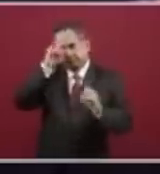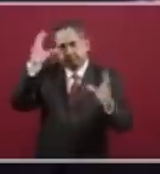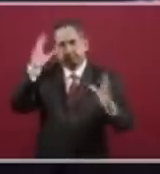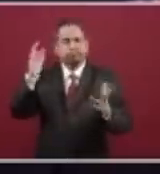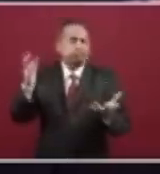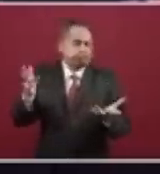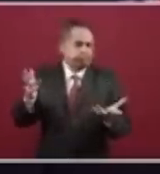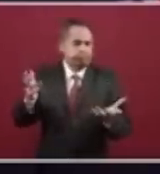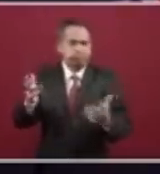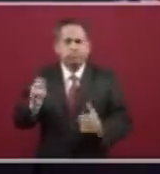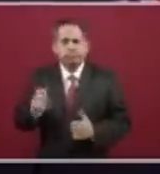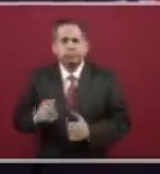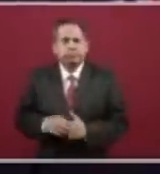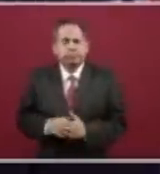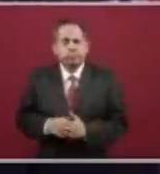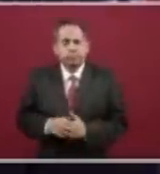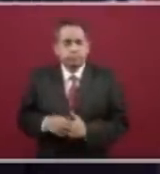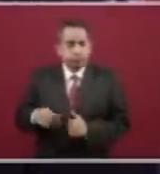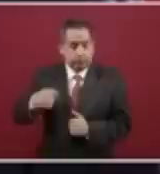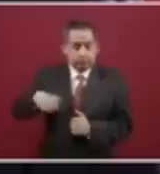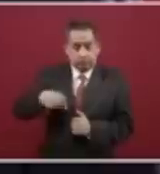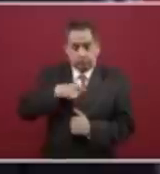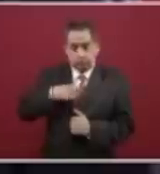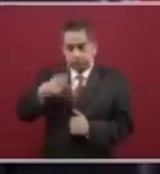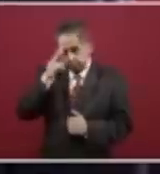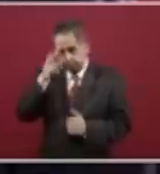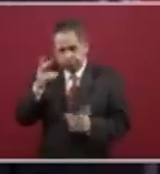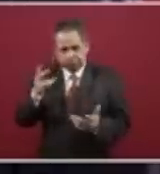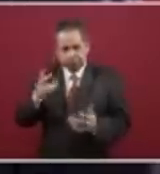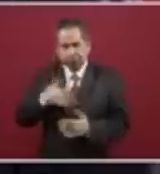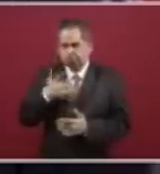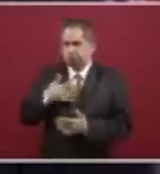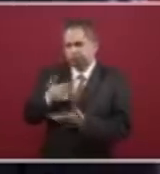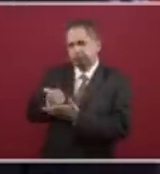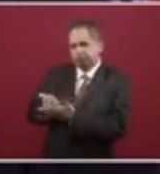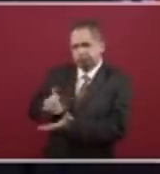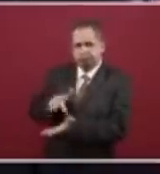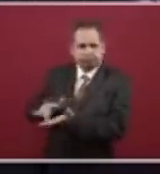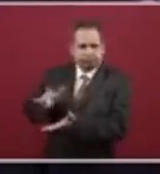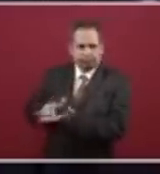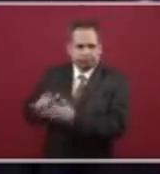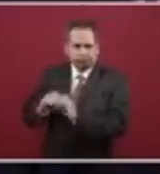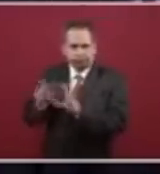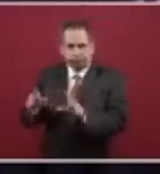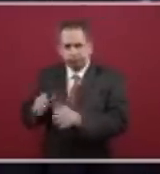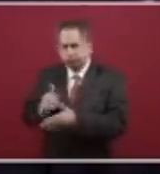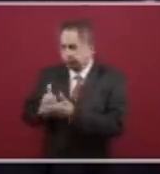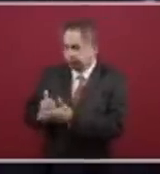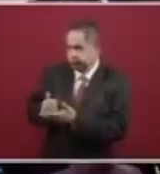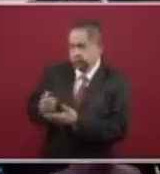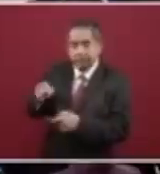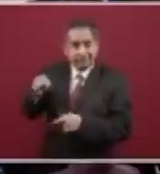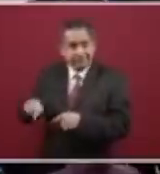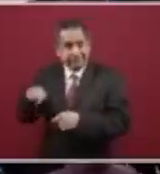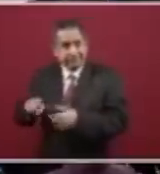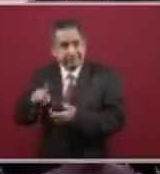el que nosotros tenemos que ayudar a resolver